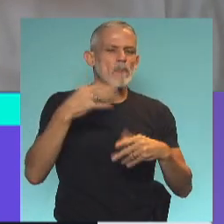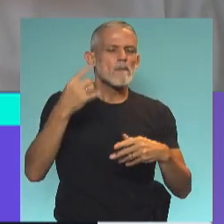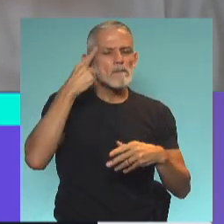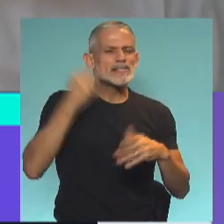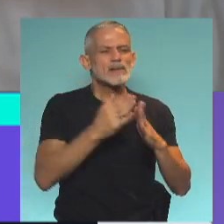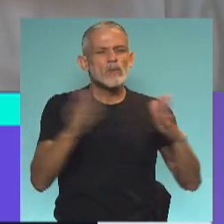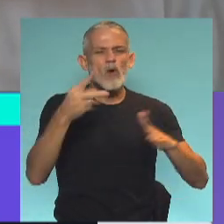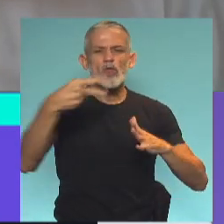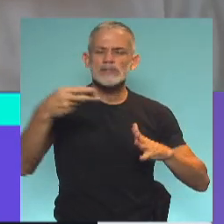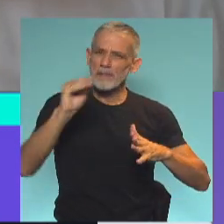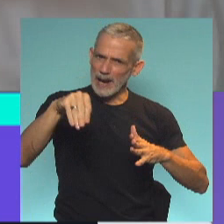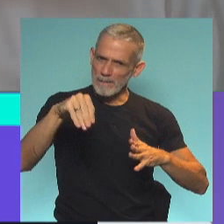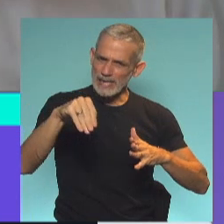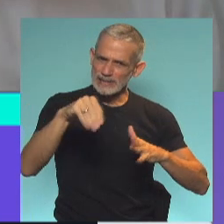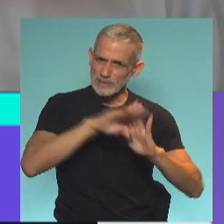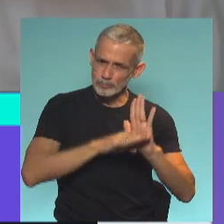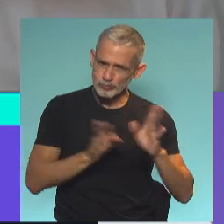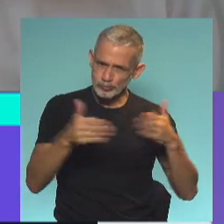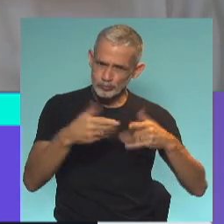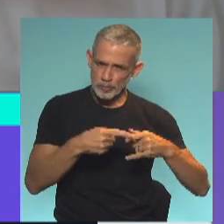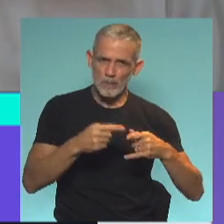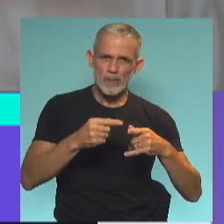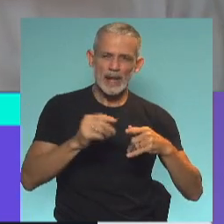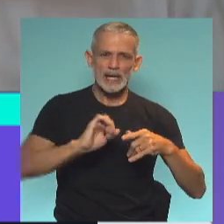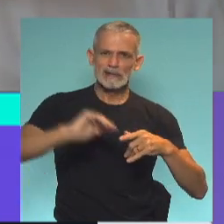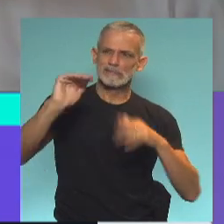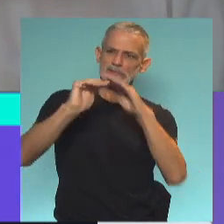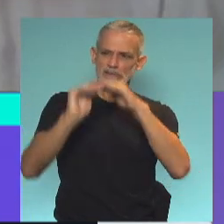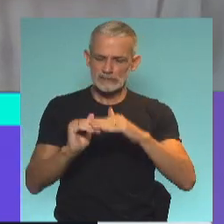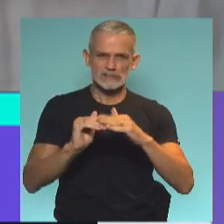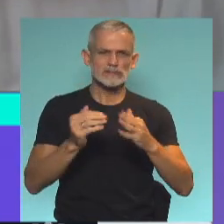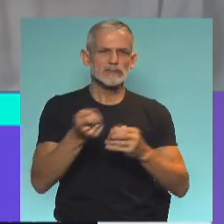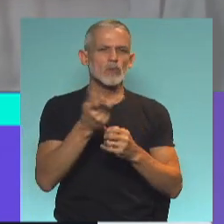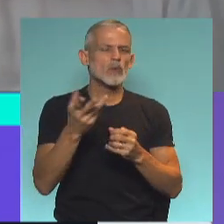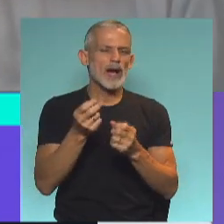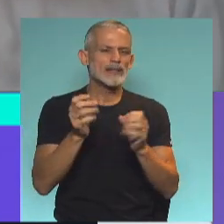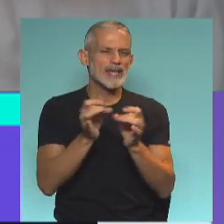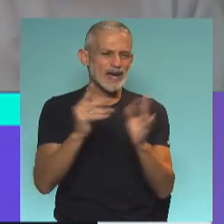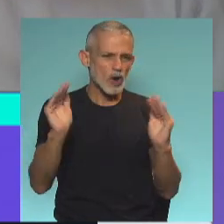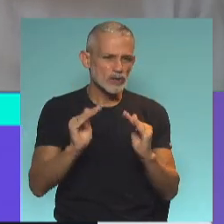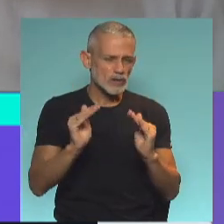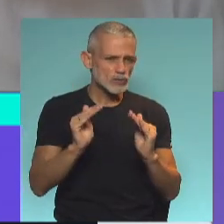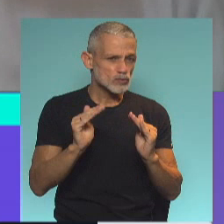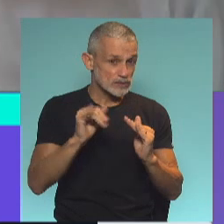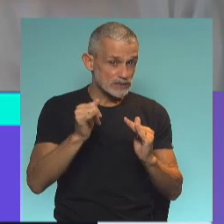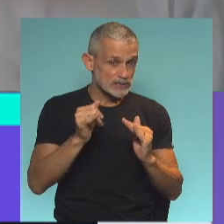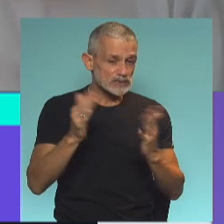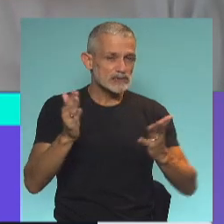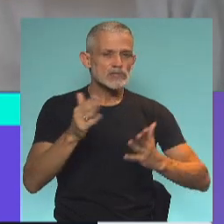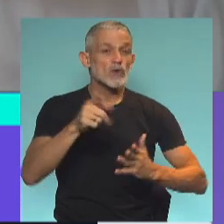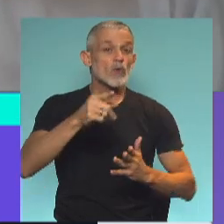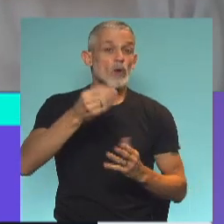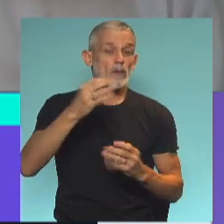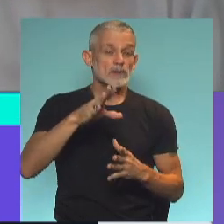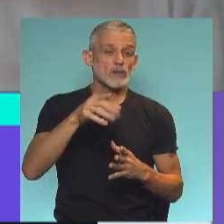2 semanas más las restricciones para que baje esta meseta alta de casos positivos? ¿Desde cuándo sería eso?